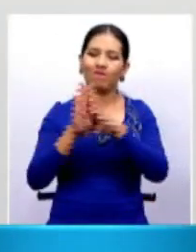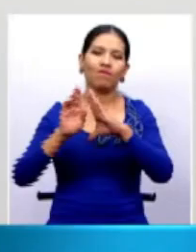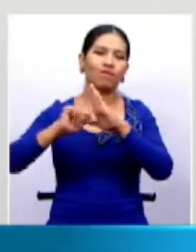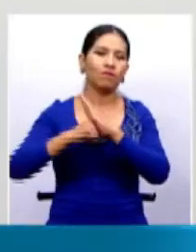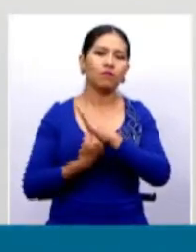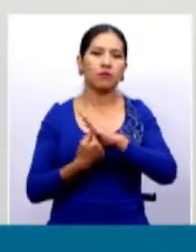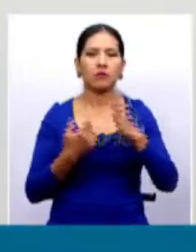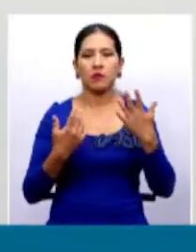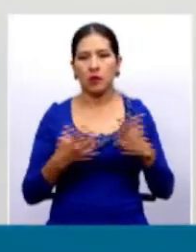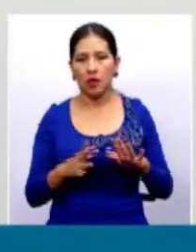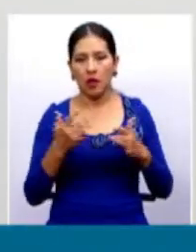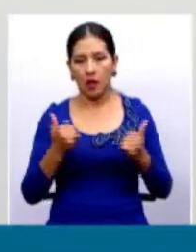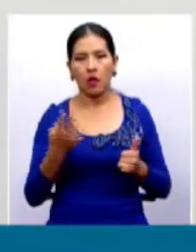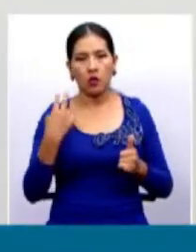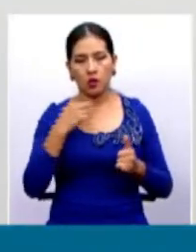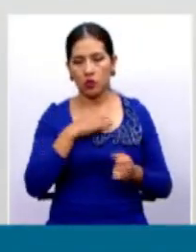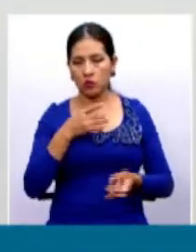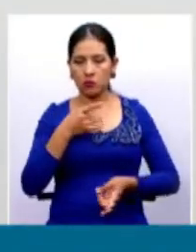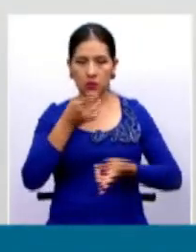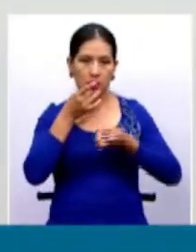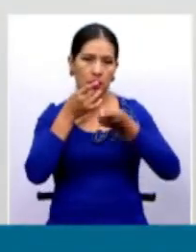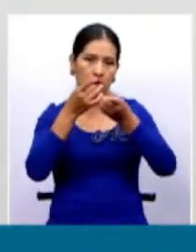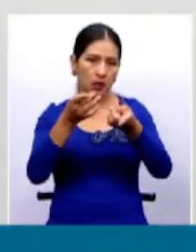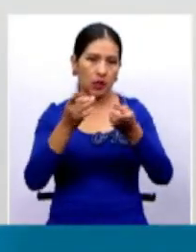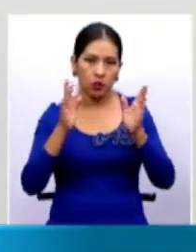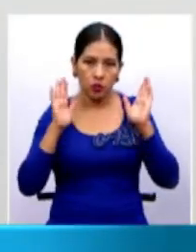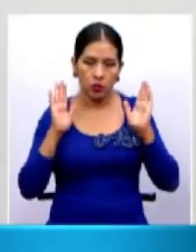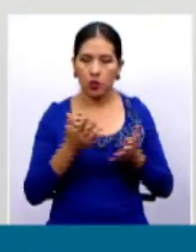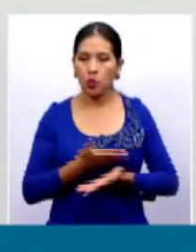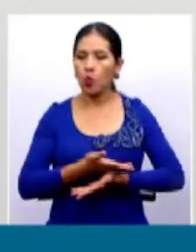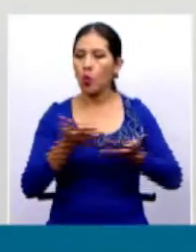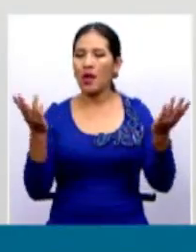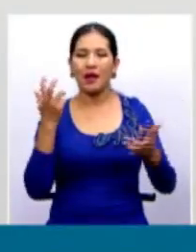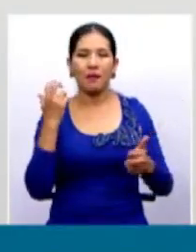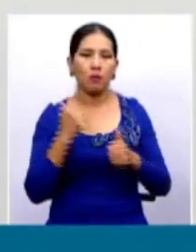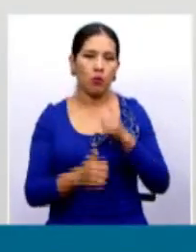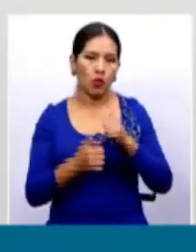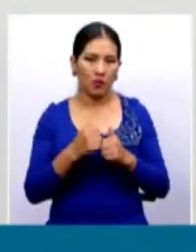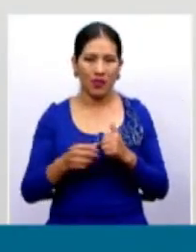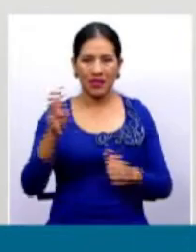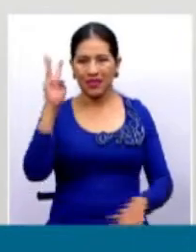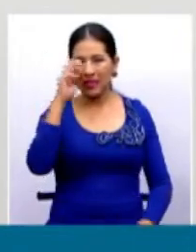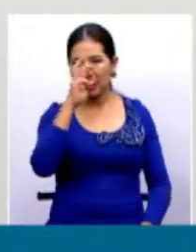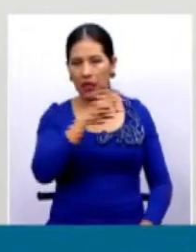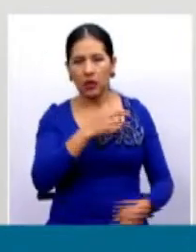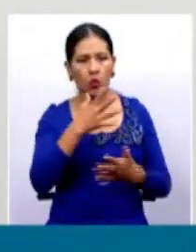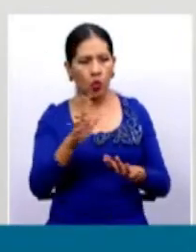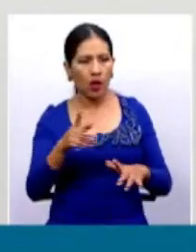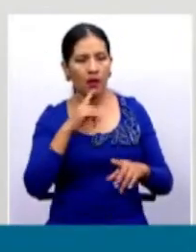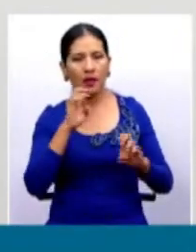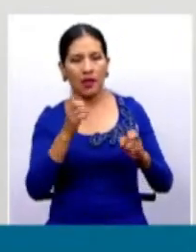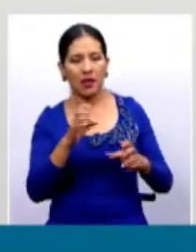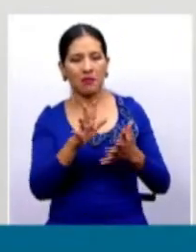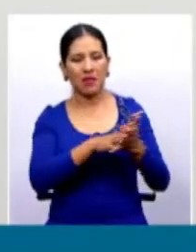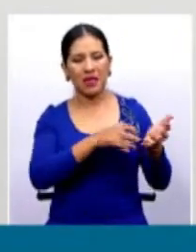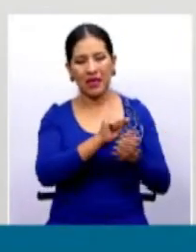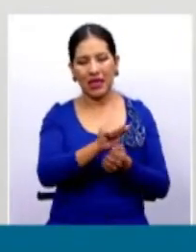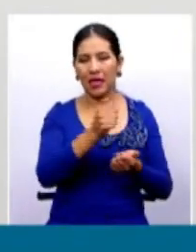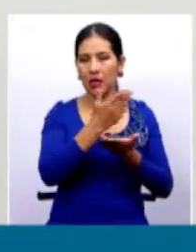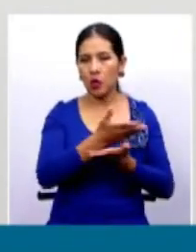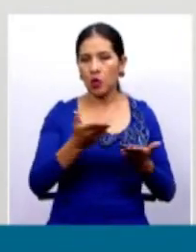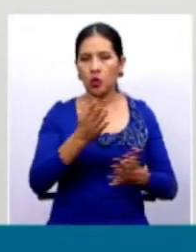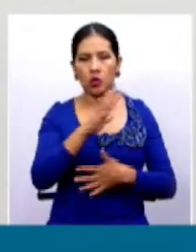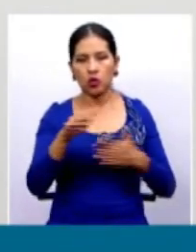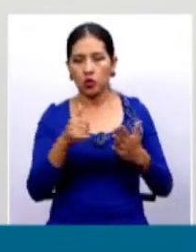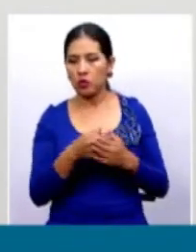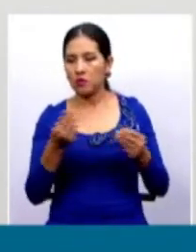estamos denunciando públicamente cualquier situación anormal que ocurra con la infraestructura con